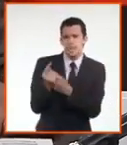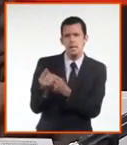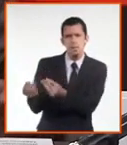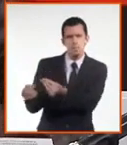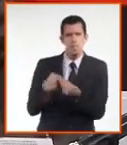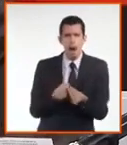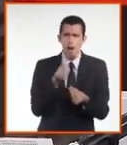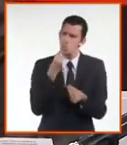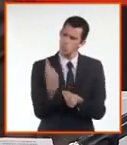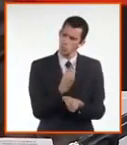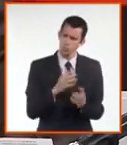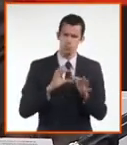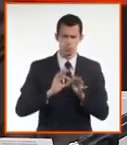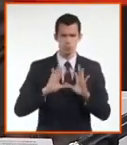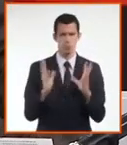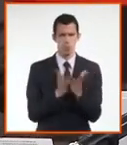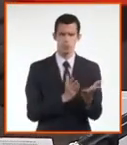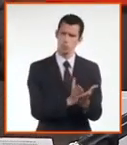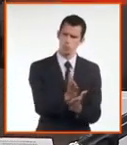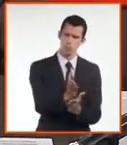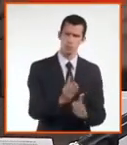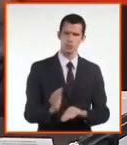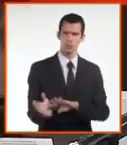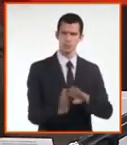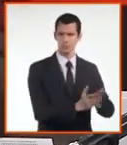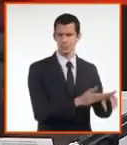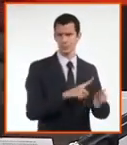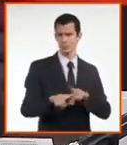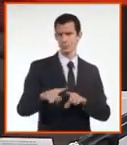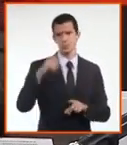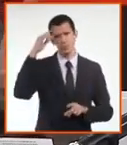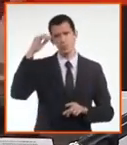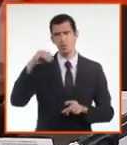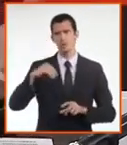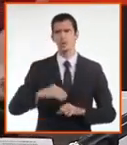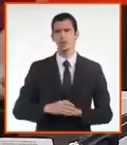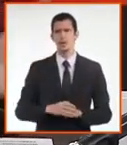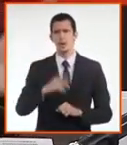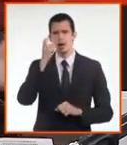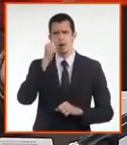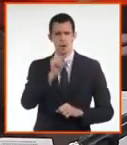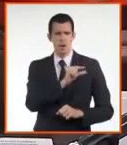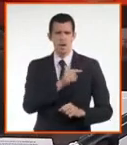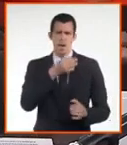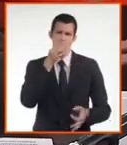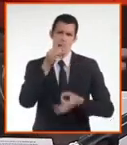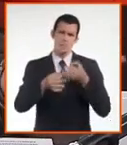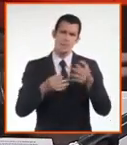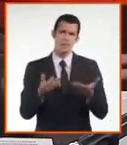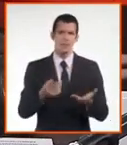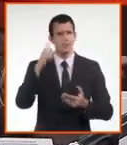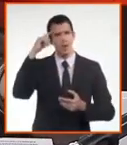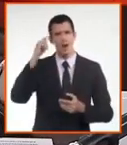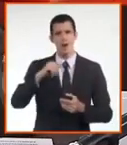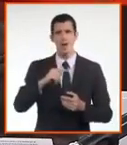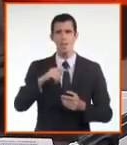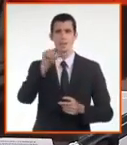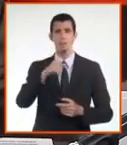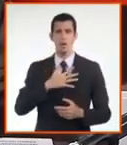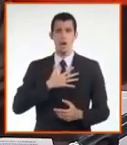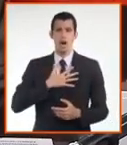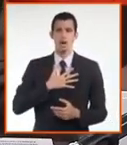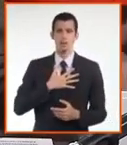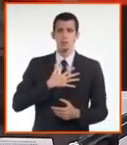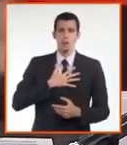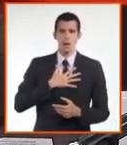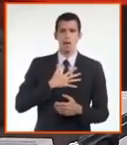los aerosoles el presidente se refirió es amor amor el salbutamol se ha visto pero no sólo